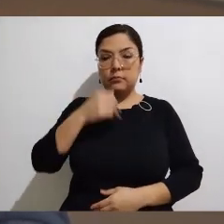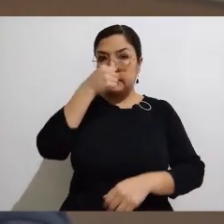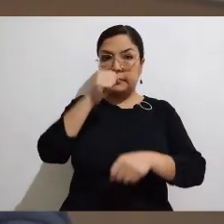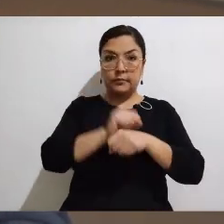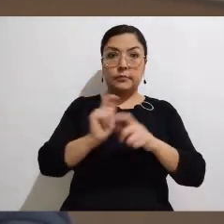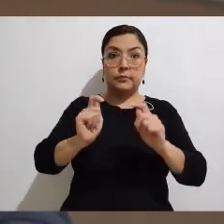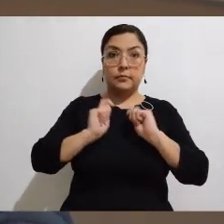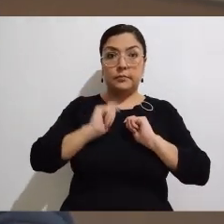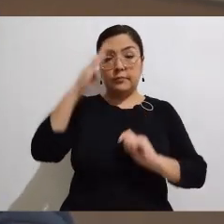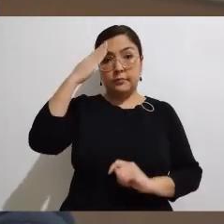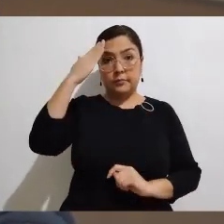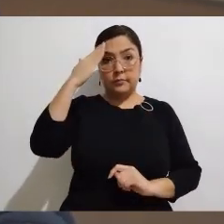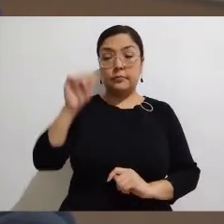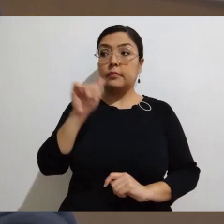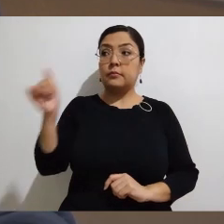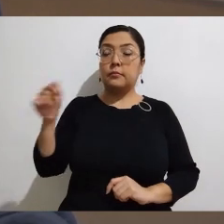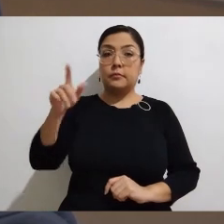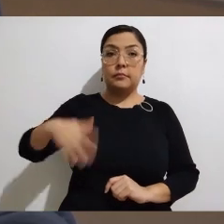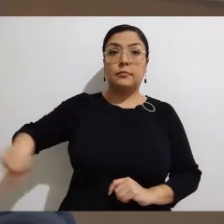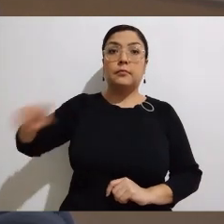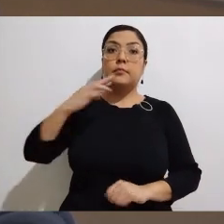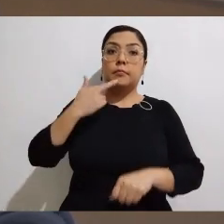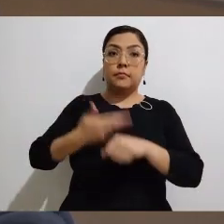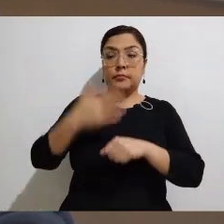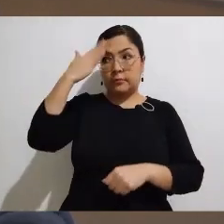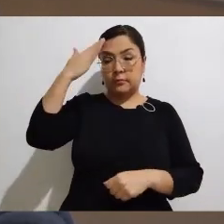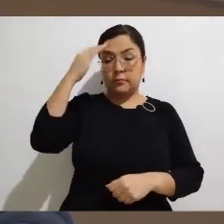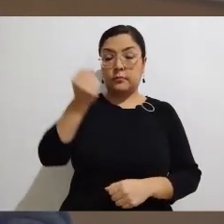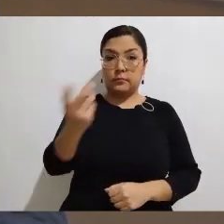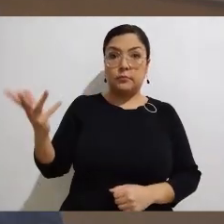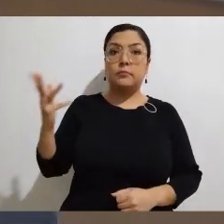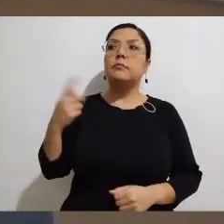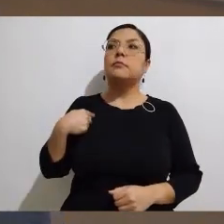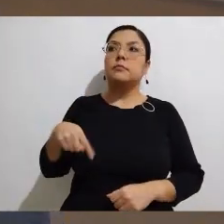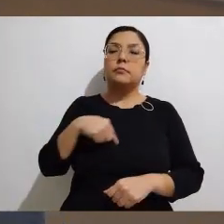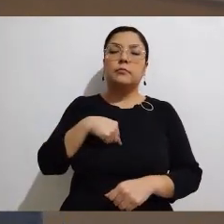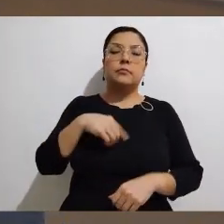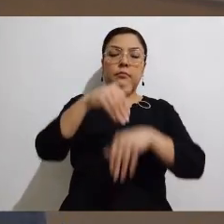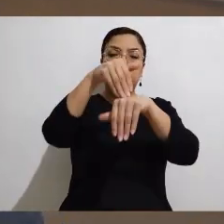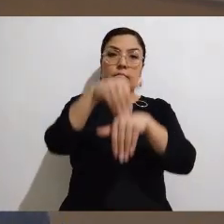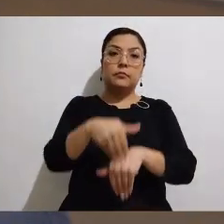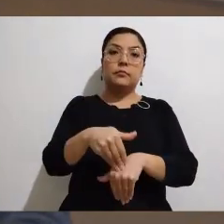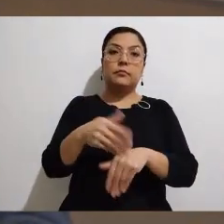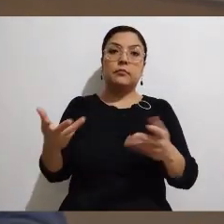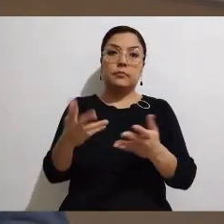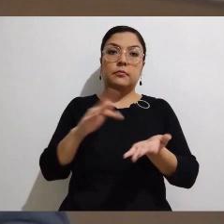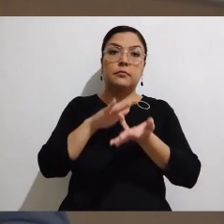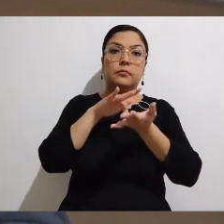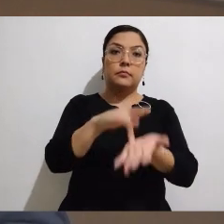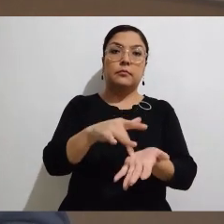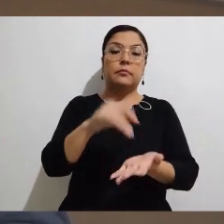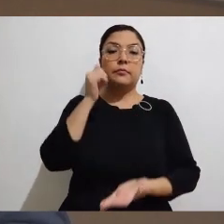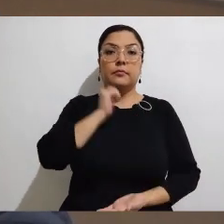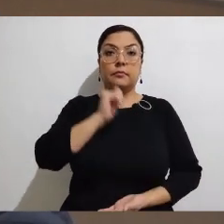es ir llevando a cabo esas decisiones que toma el Consejo General, ¿no? Ya somos los órganos ejecutivos técnicos que tenemos